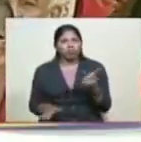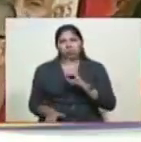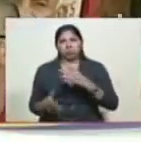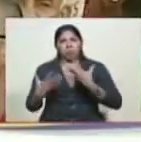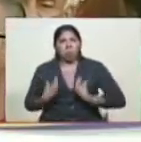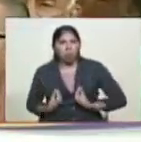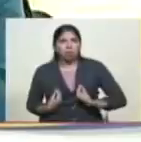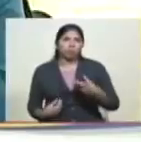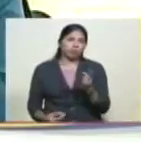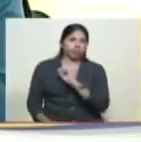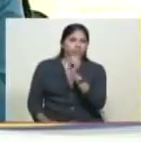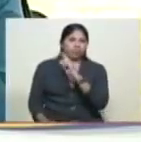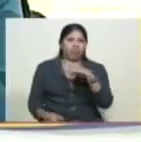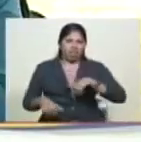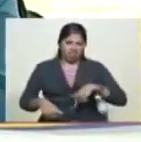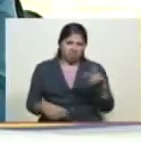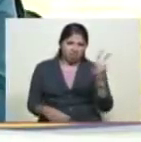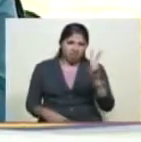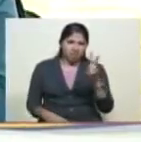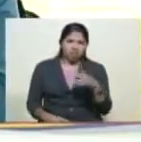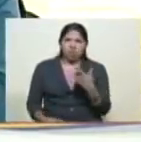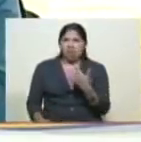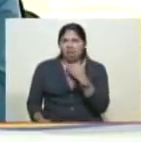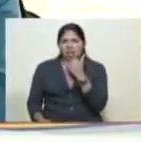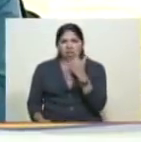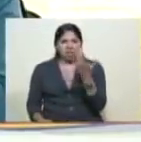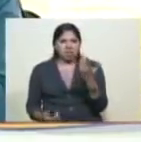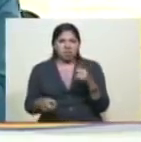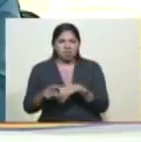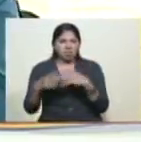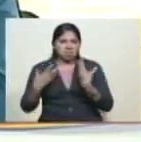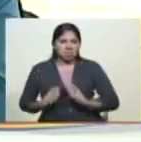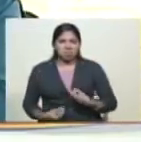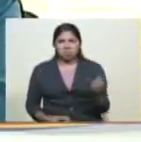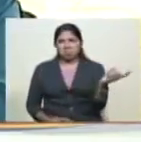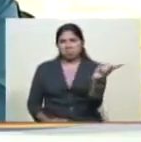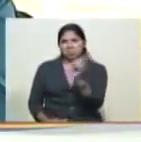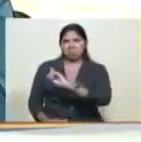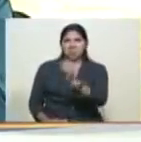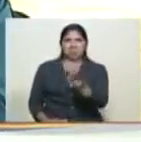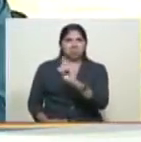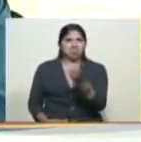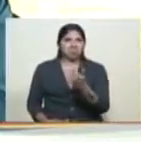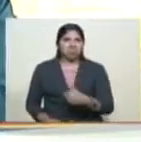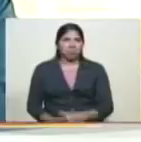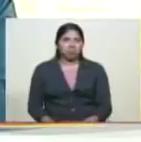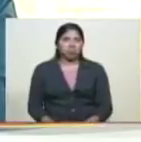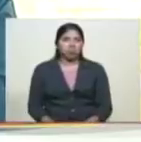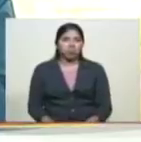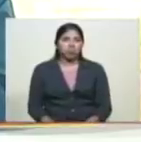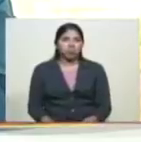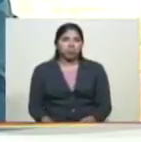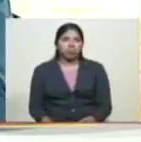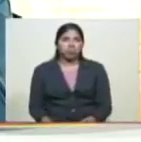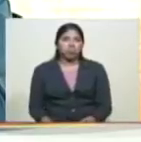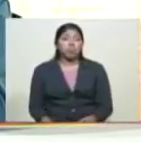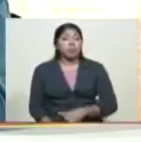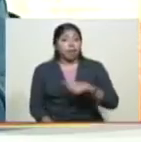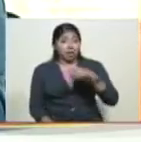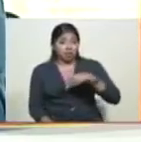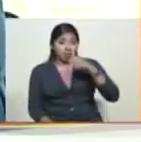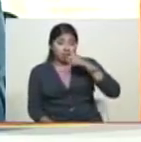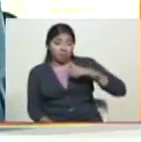rendir, porque Venezuela no se rinde ante sanciones, ante amenazas, ante agresiones, ante mentiras. El